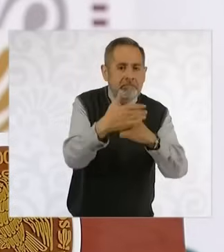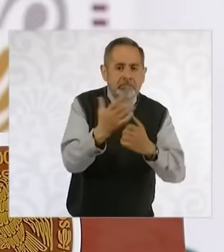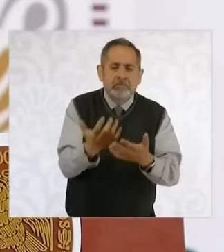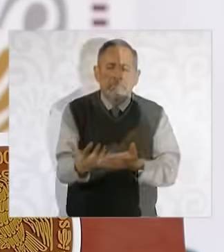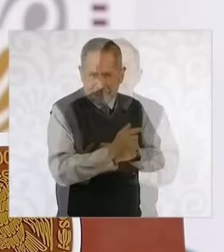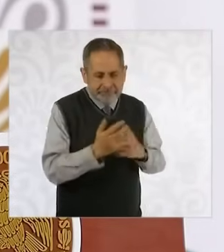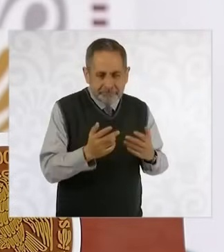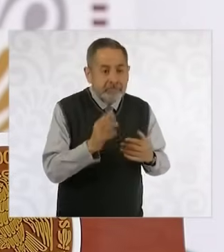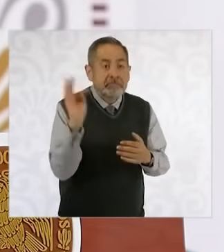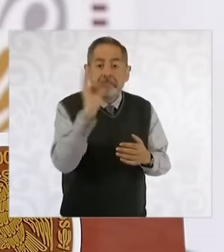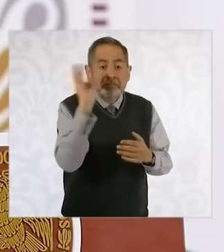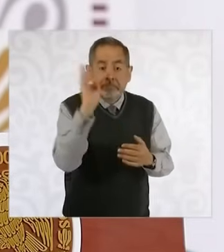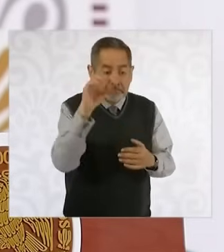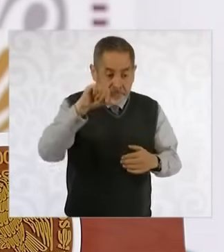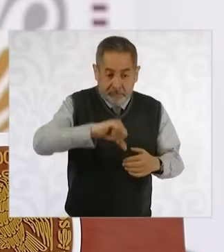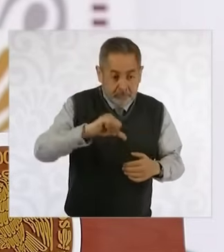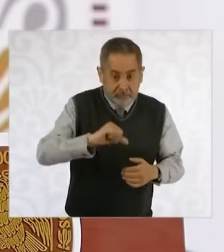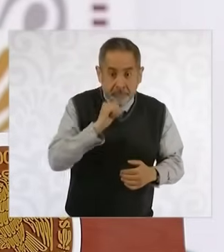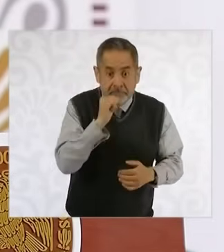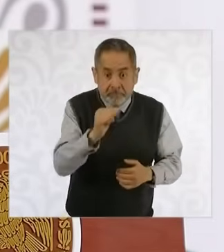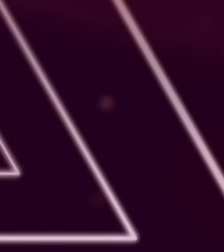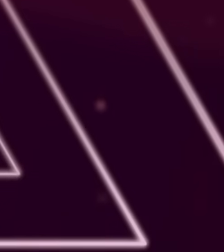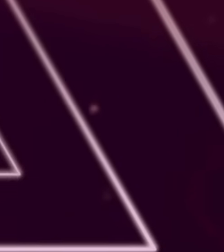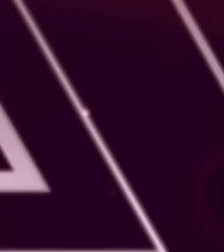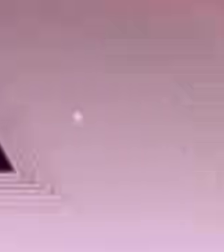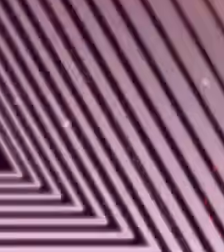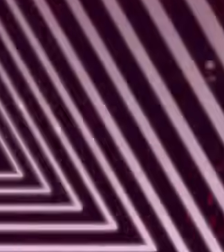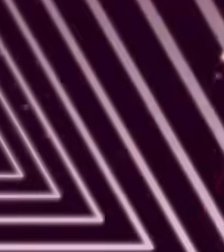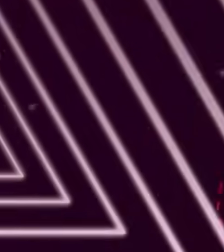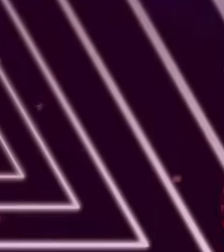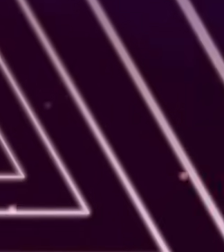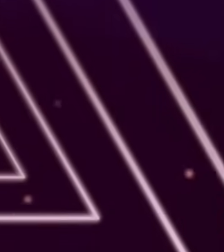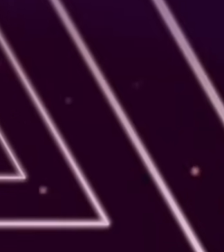retiro que es un montón de dinero